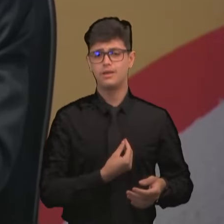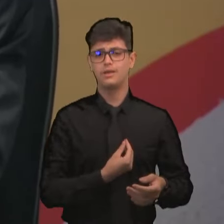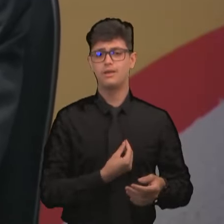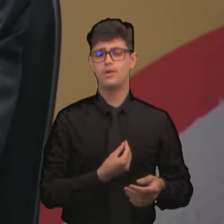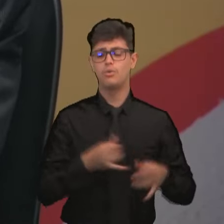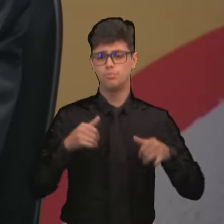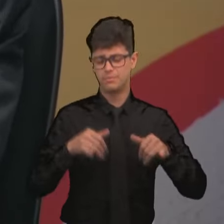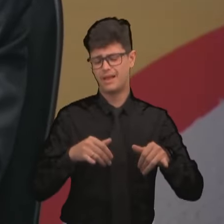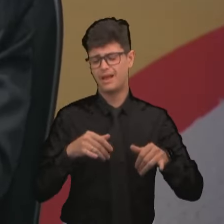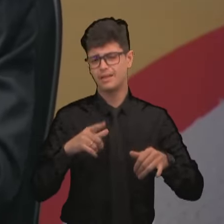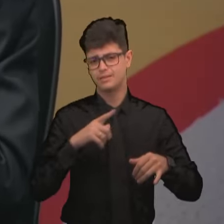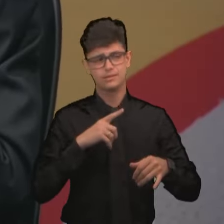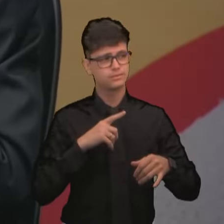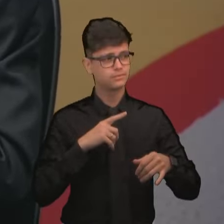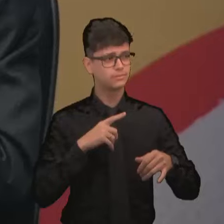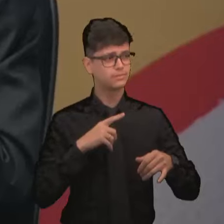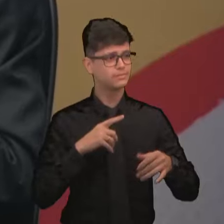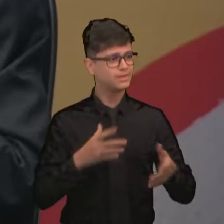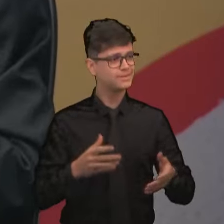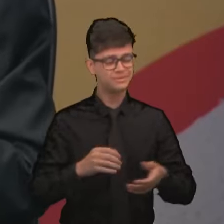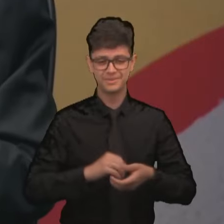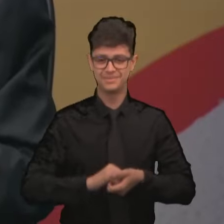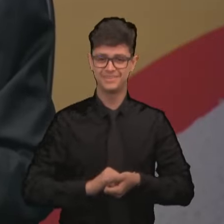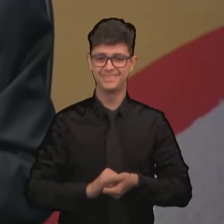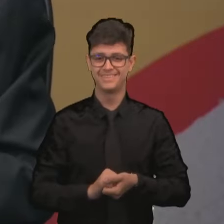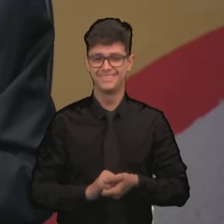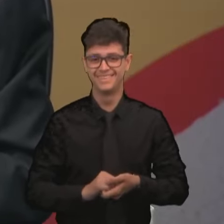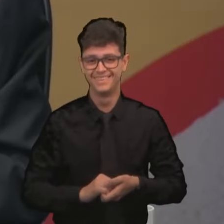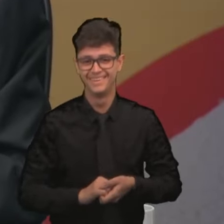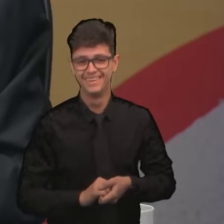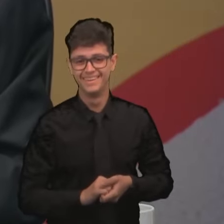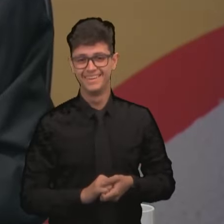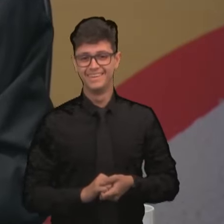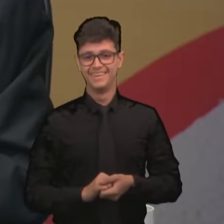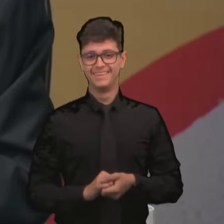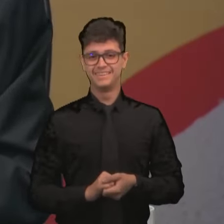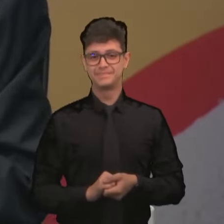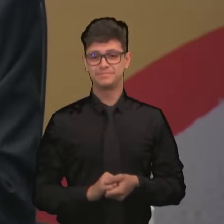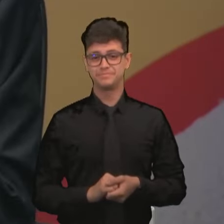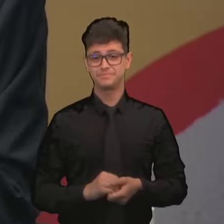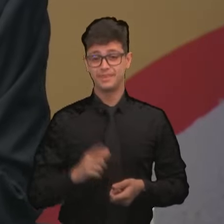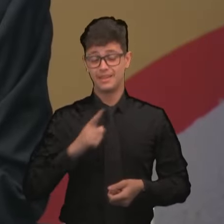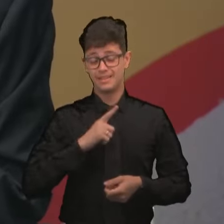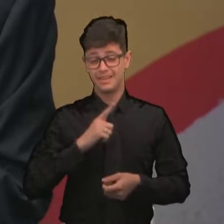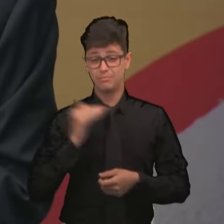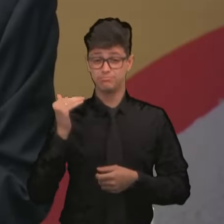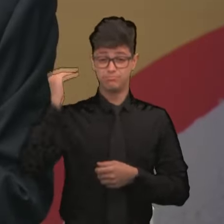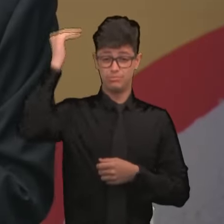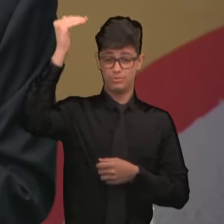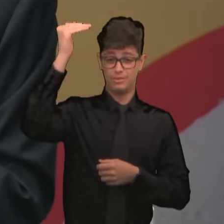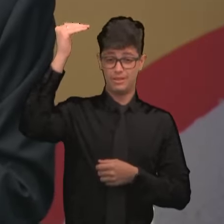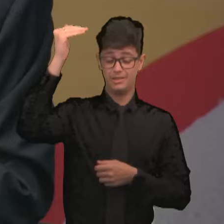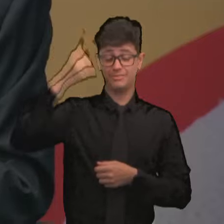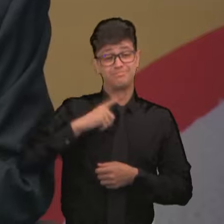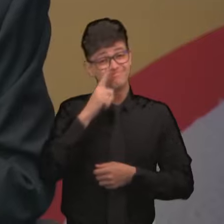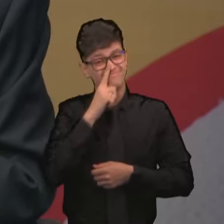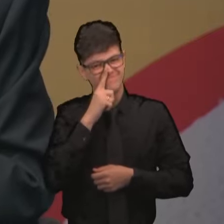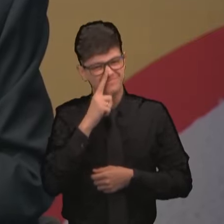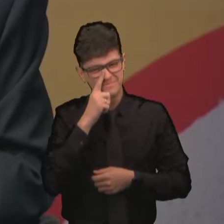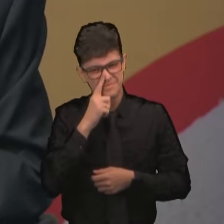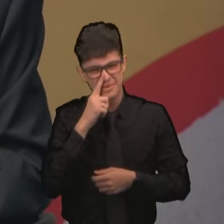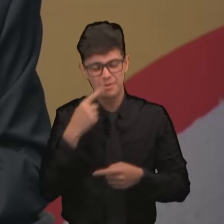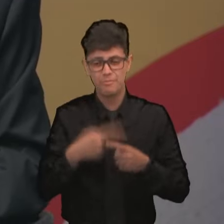vivimos, se acaba de aprobar una reglamentación básicamente midiendo las actividades, el nivel e intensidad del